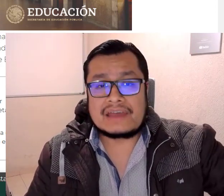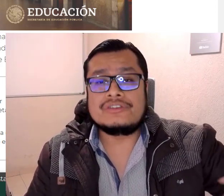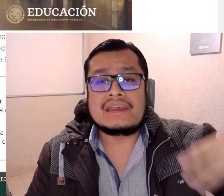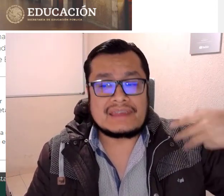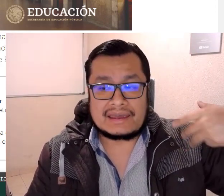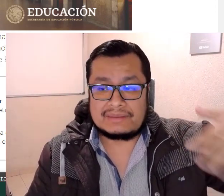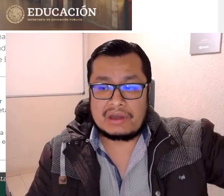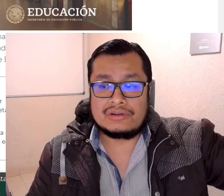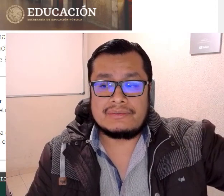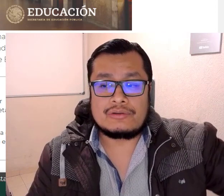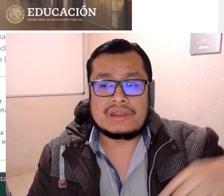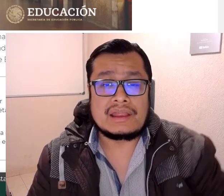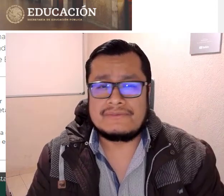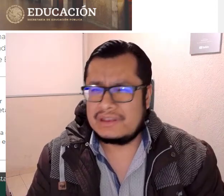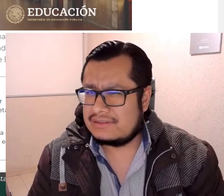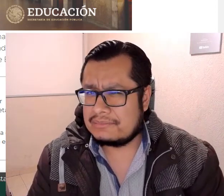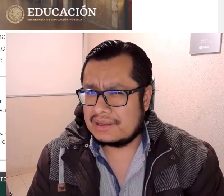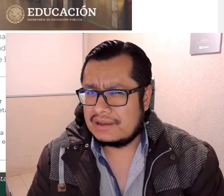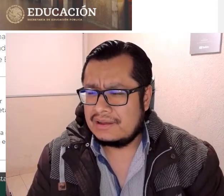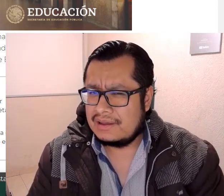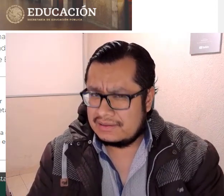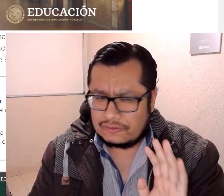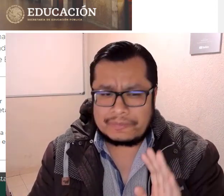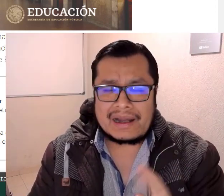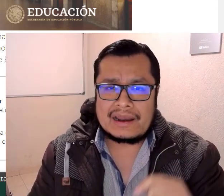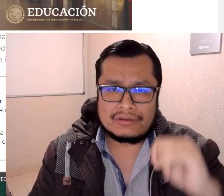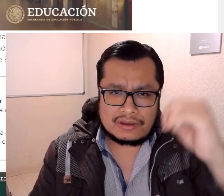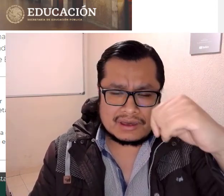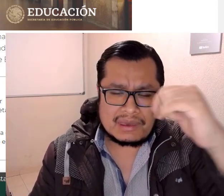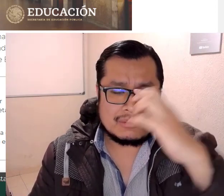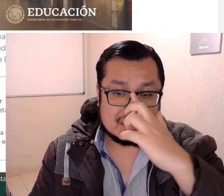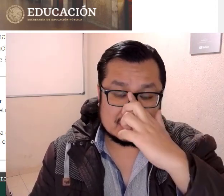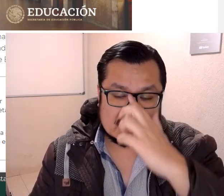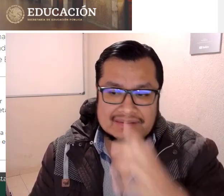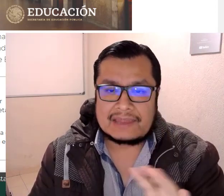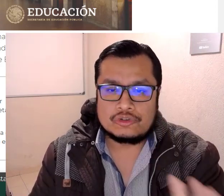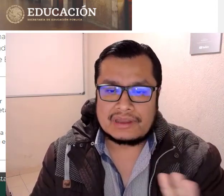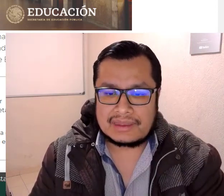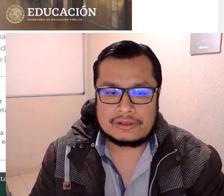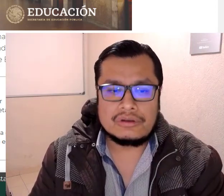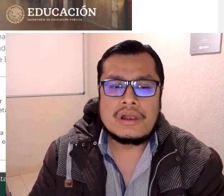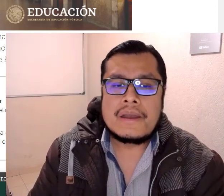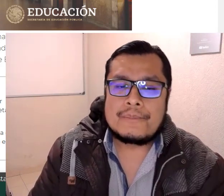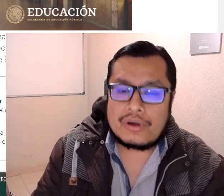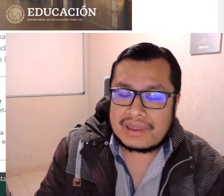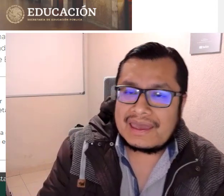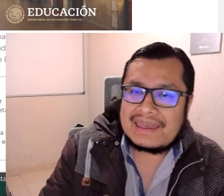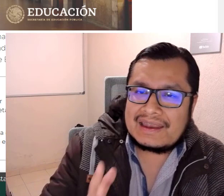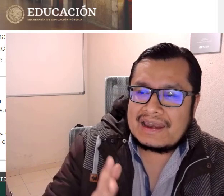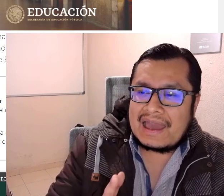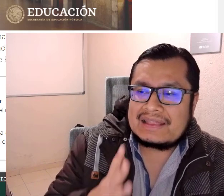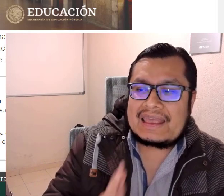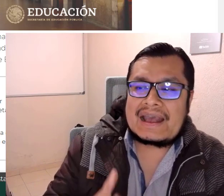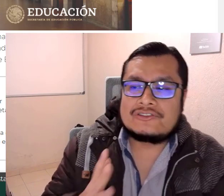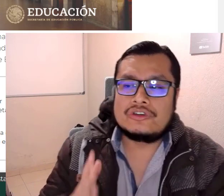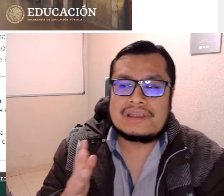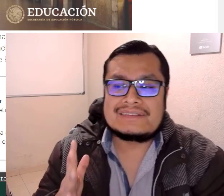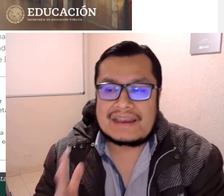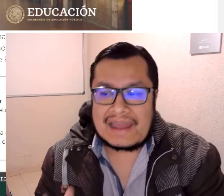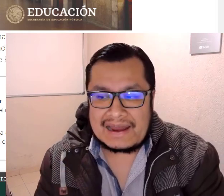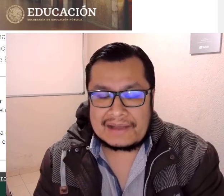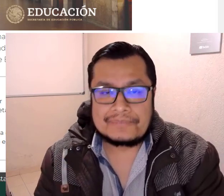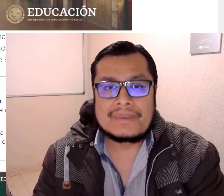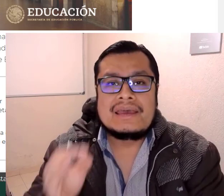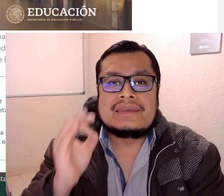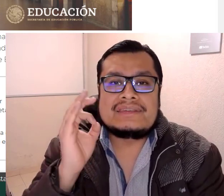algunos casos hasta que se mejor se vacunen en fin de semana quiero que me comentéis que está sucediendo porque la indicación